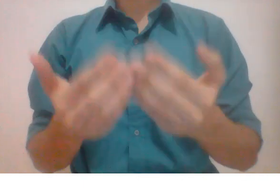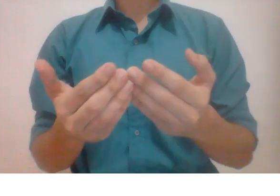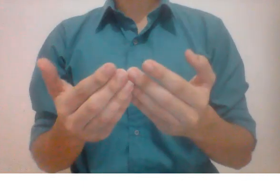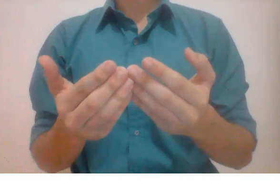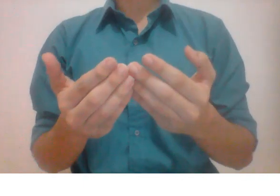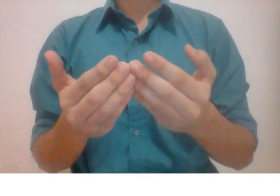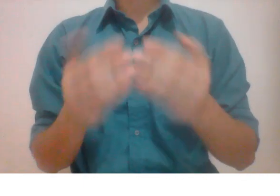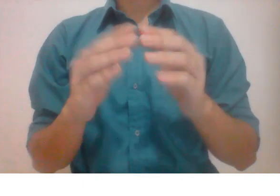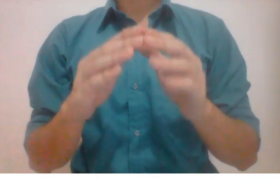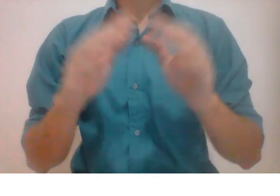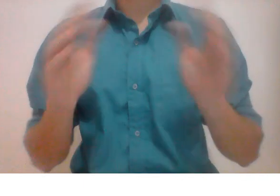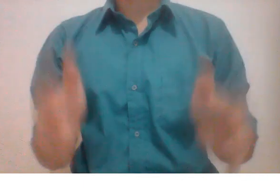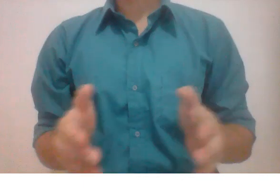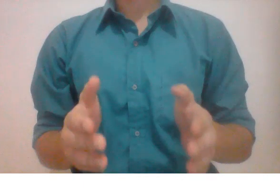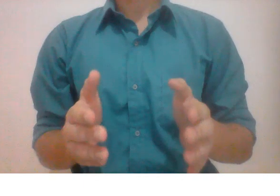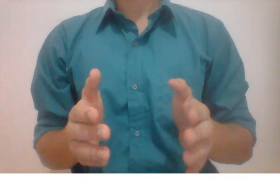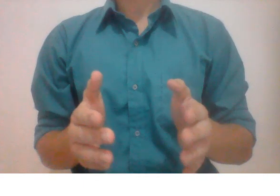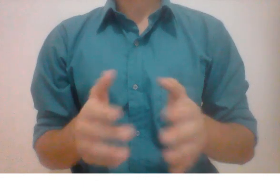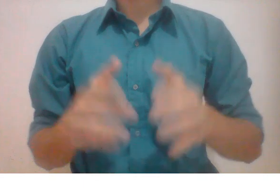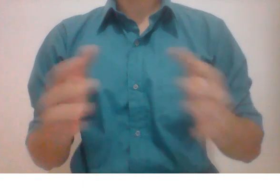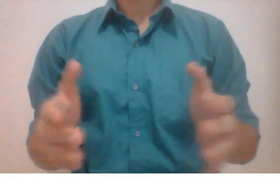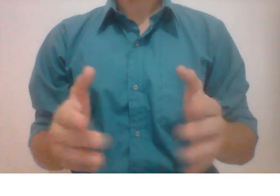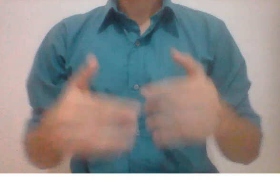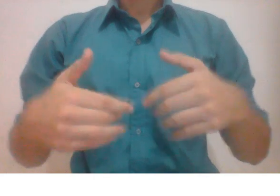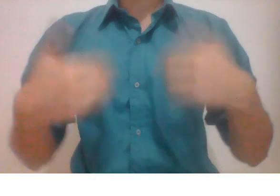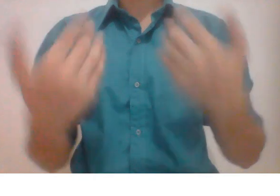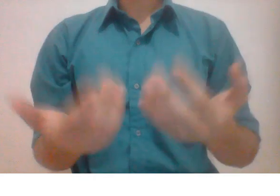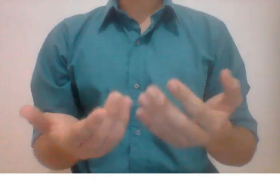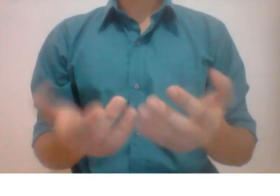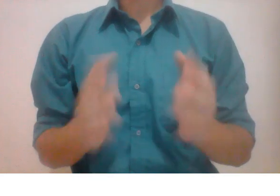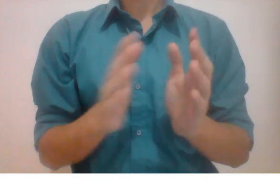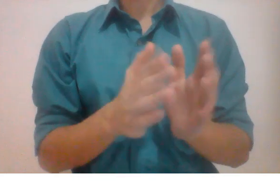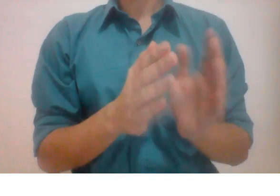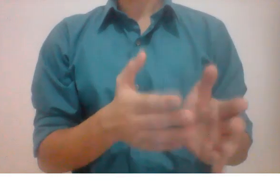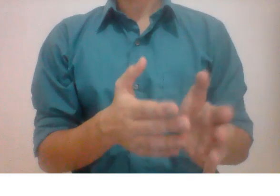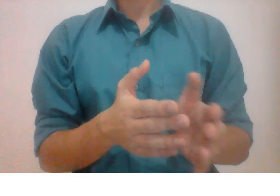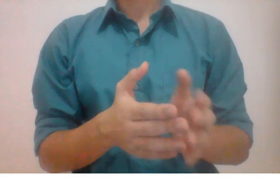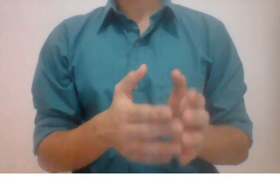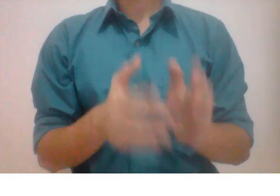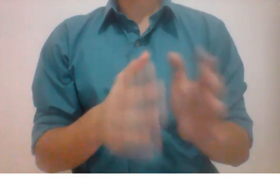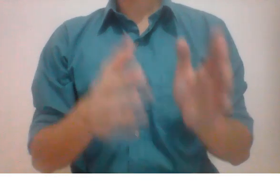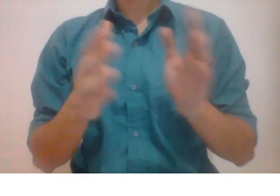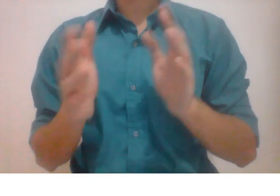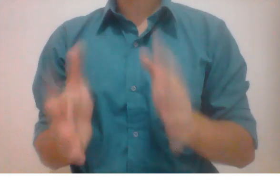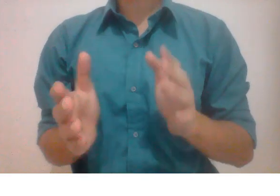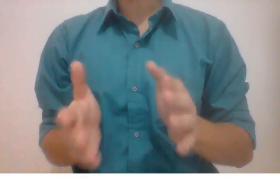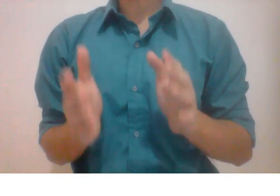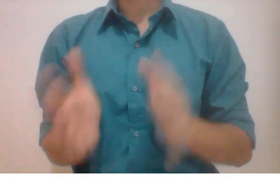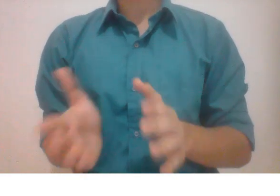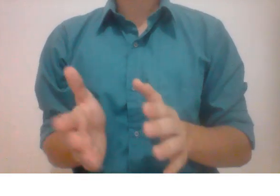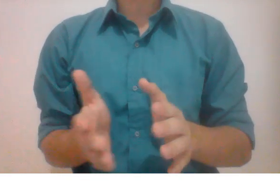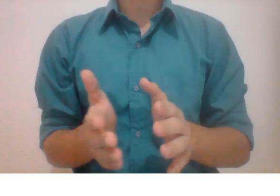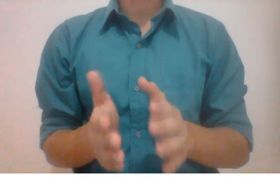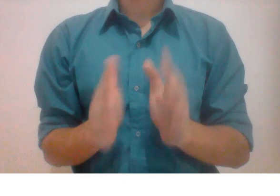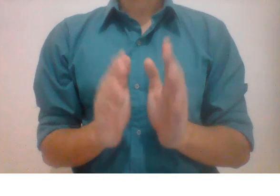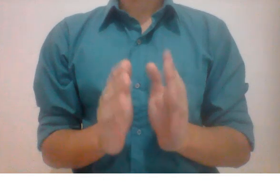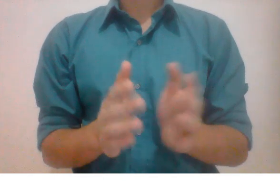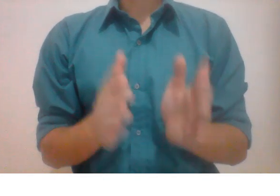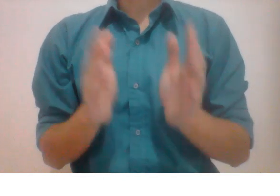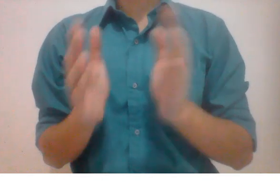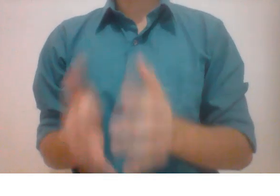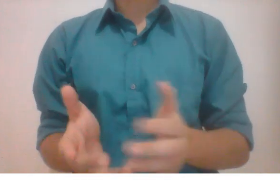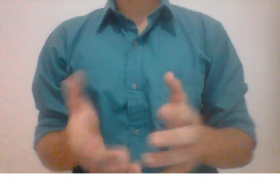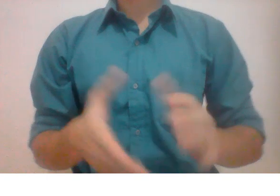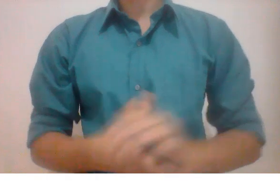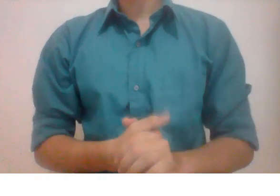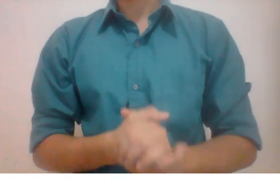por encima sus intereses y dañar de una población en general, como es en el caso de lo que ocurrió con los panistas. Y es que también lo lamentable de esto es que ahora